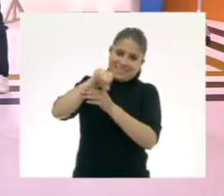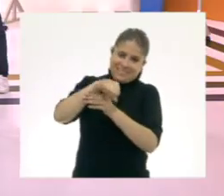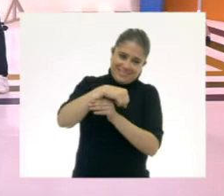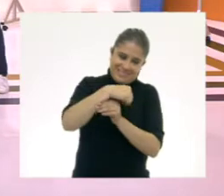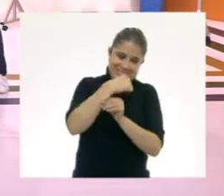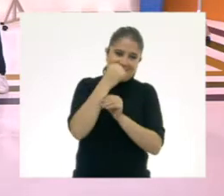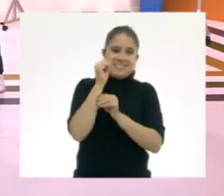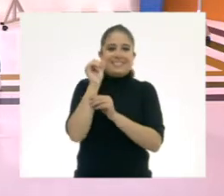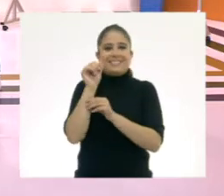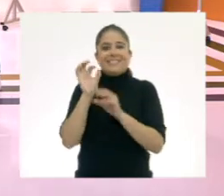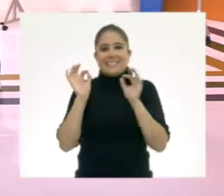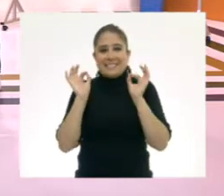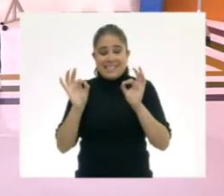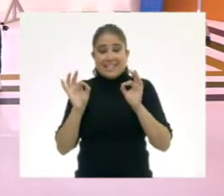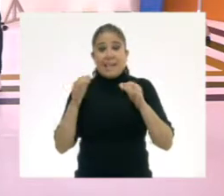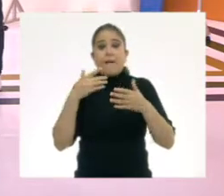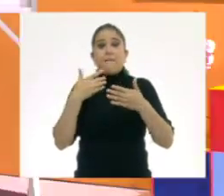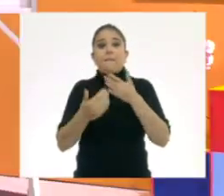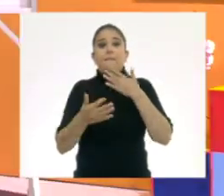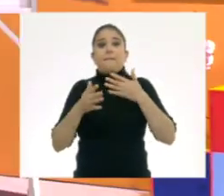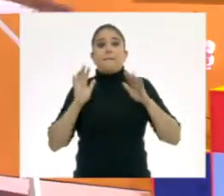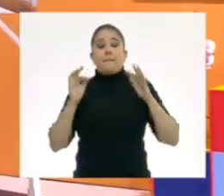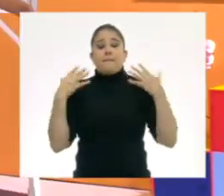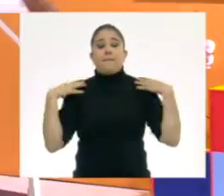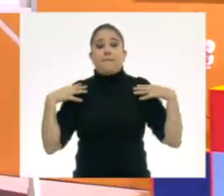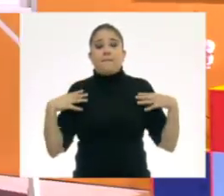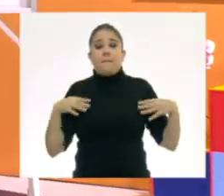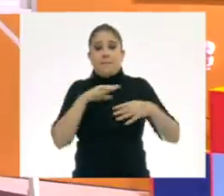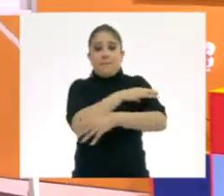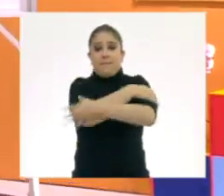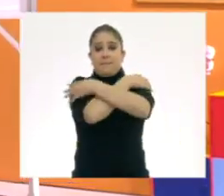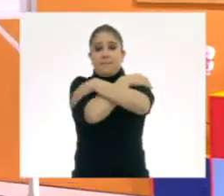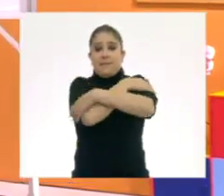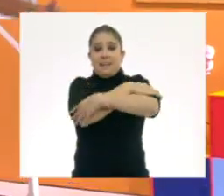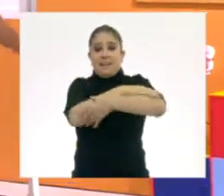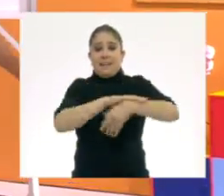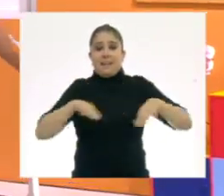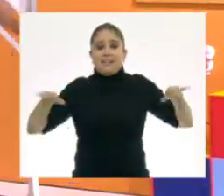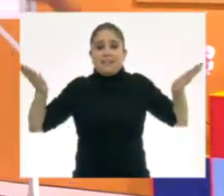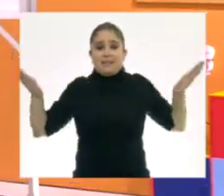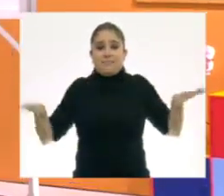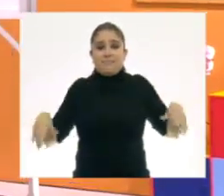listo. Ahora nuestros brazos los abrimos, hacia enfrente,